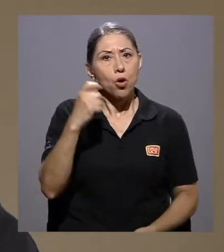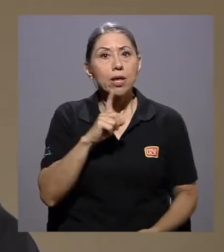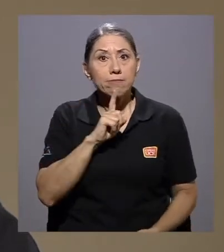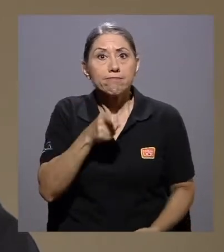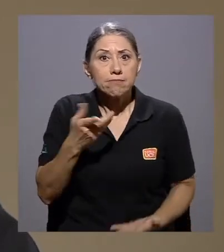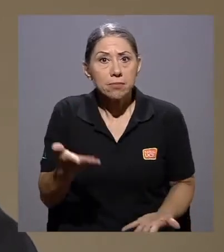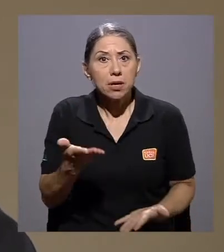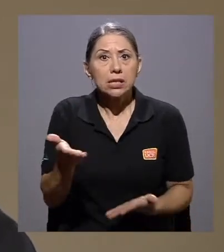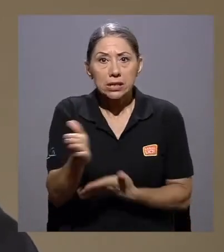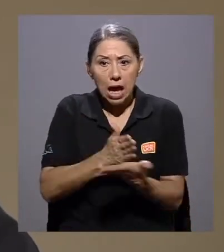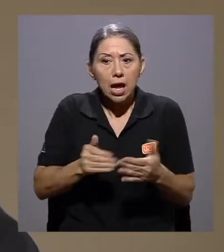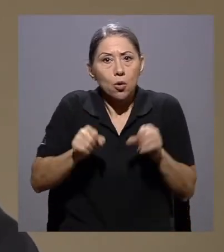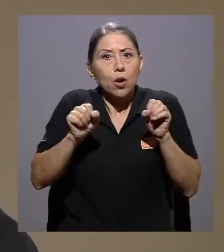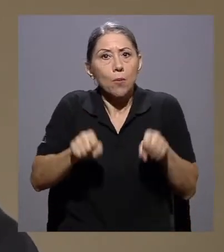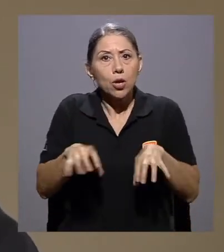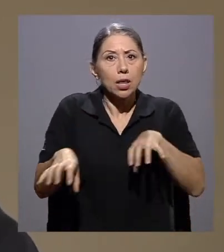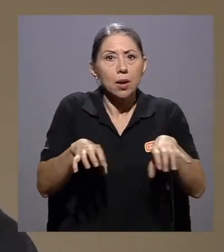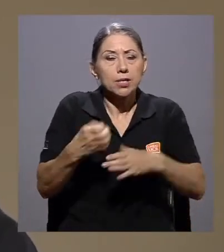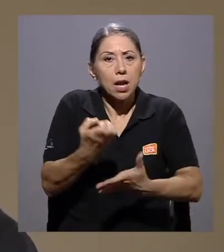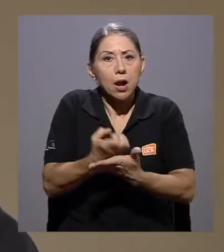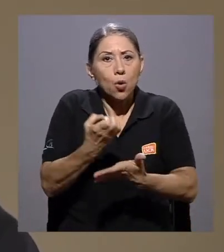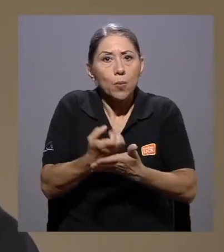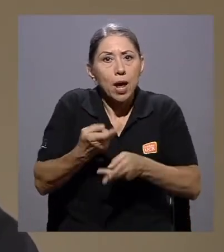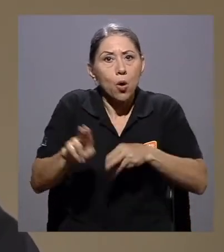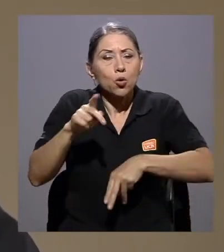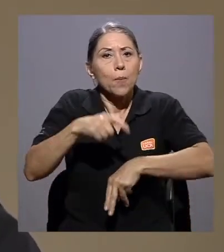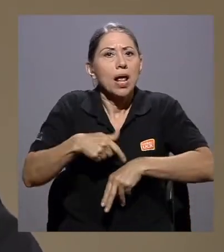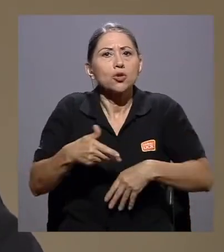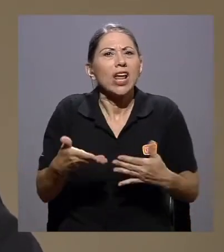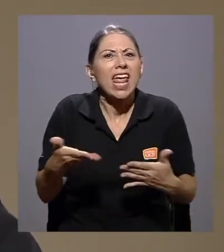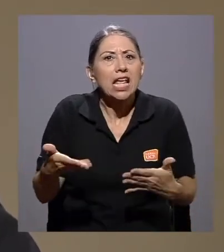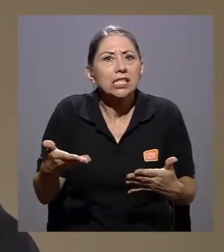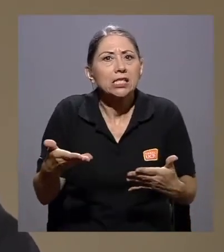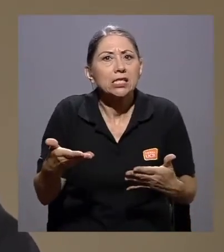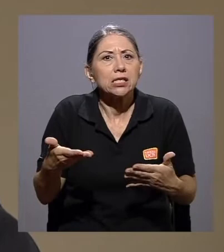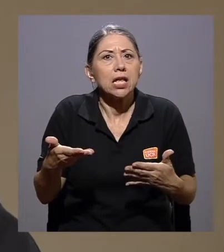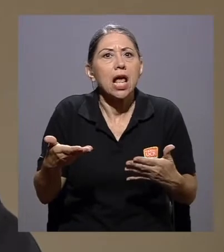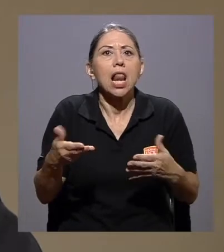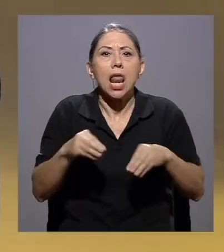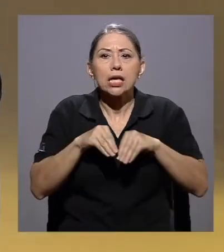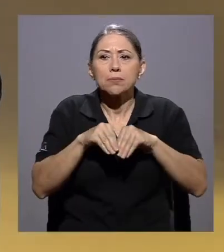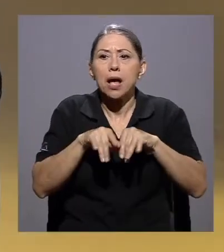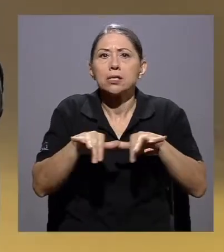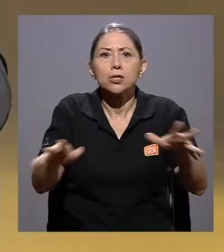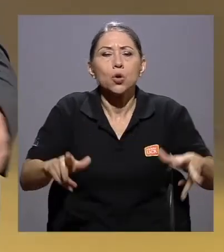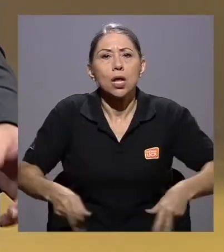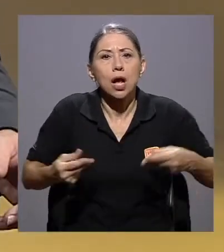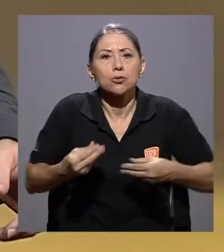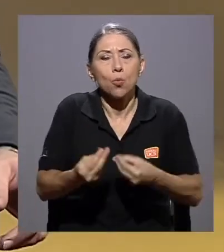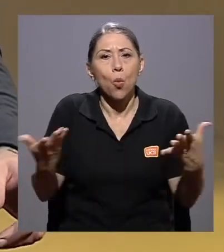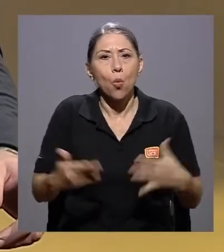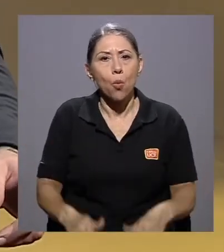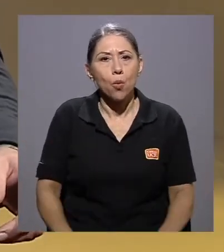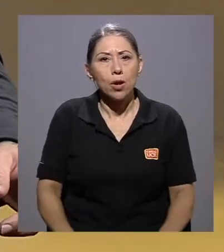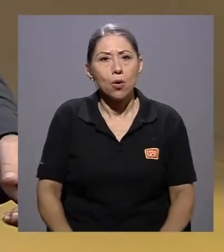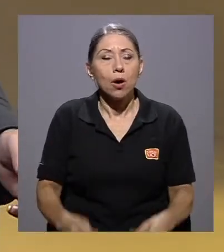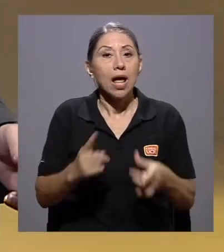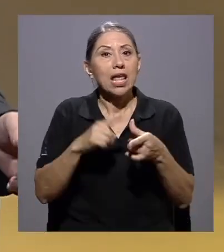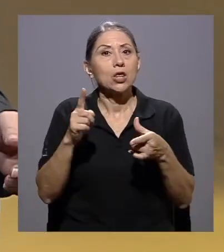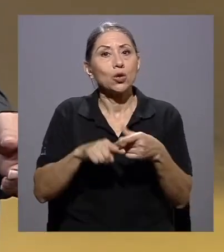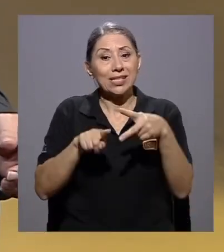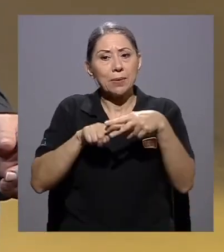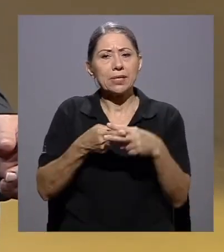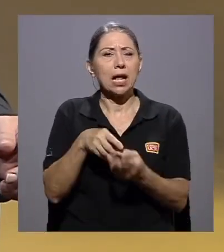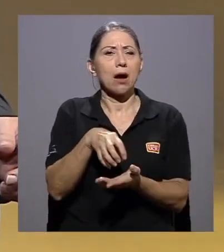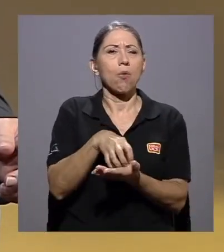algo que podría dinamizar la economía en corto plazo es la expansión del gasto público. Claro. Entonces, entrar a cuestionar la